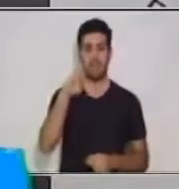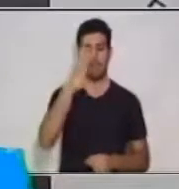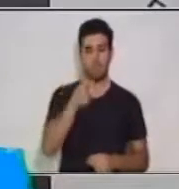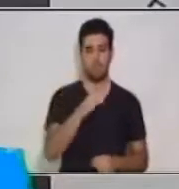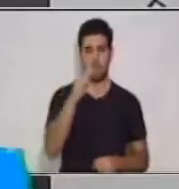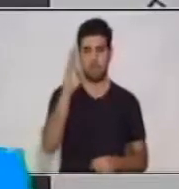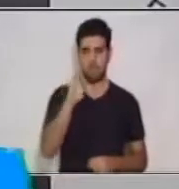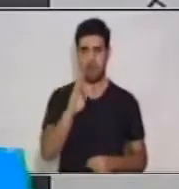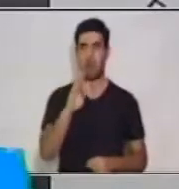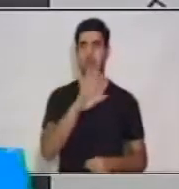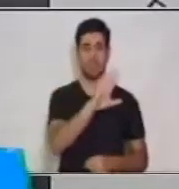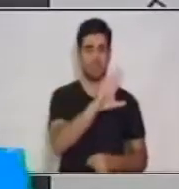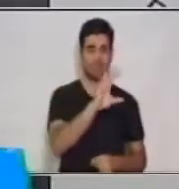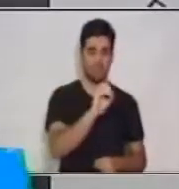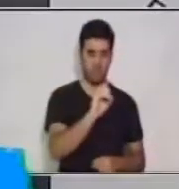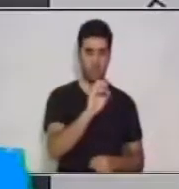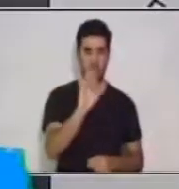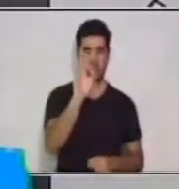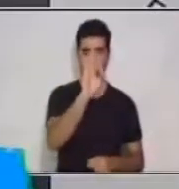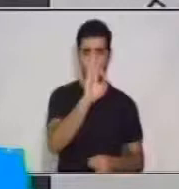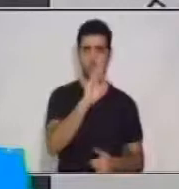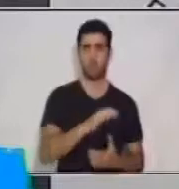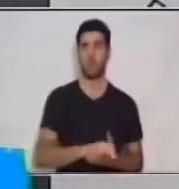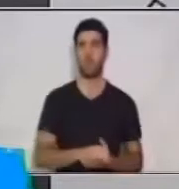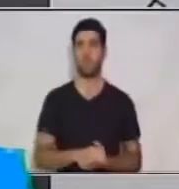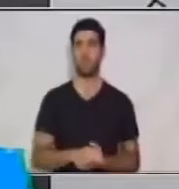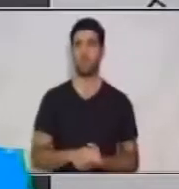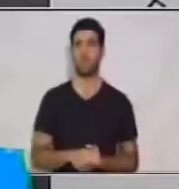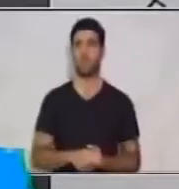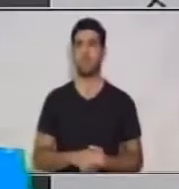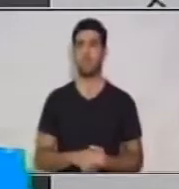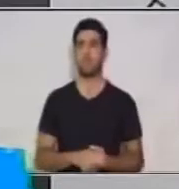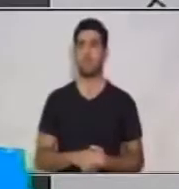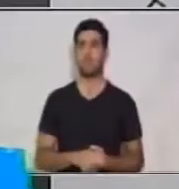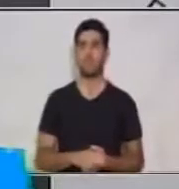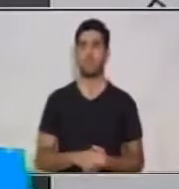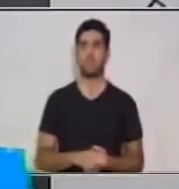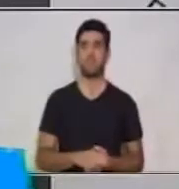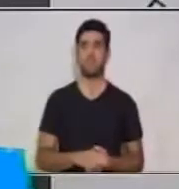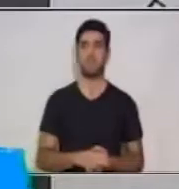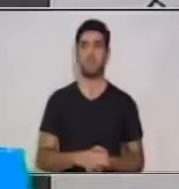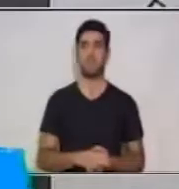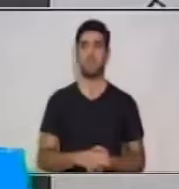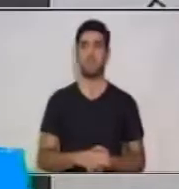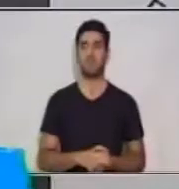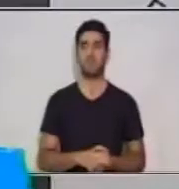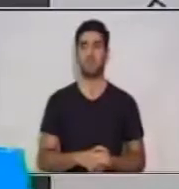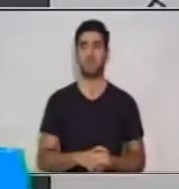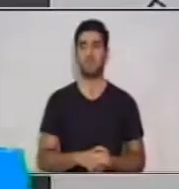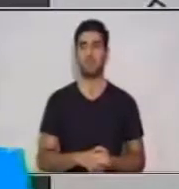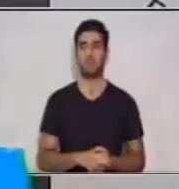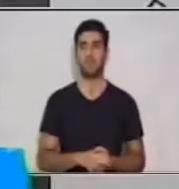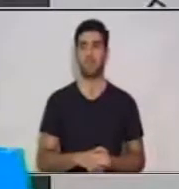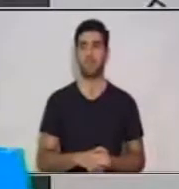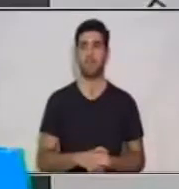50 grados, entonces vamos a escribir seno de 50 grados